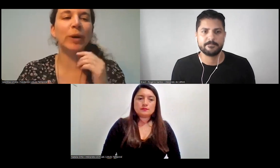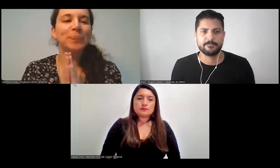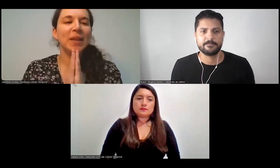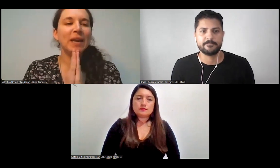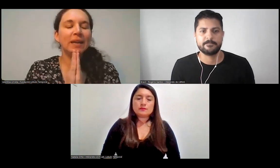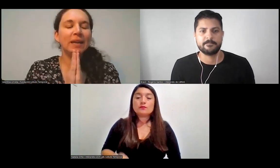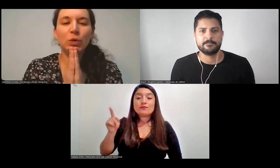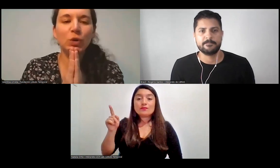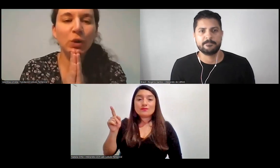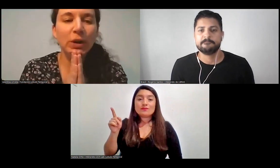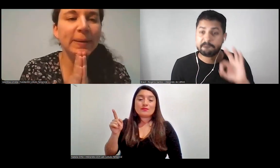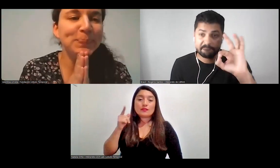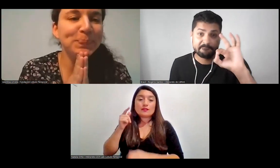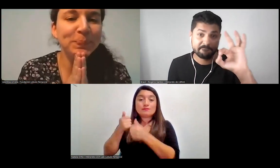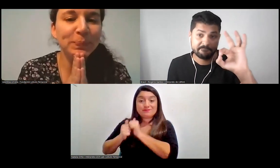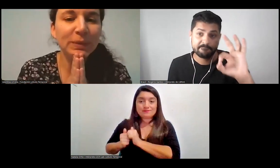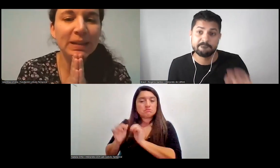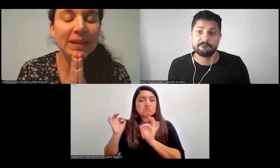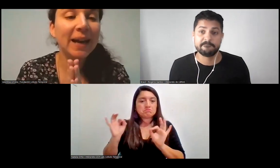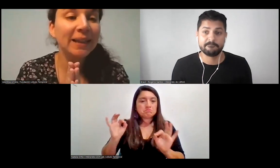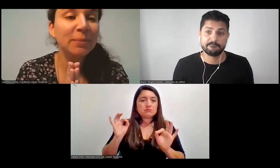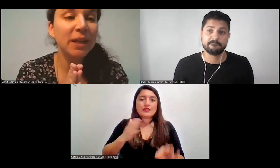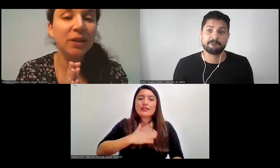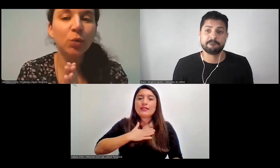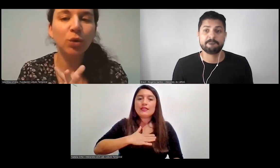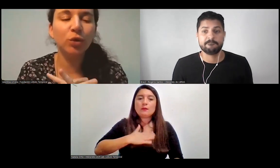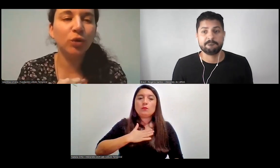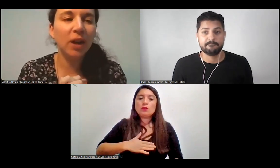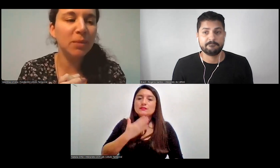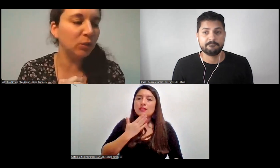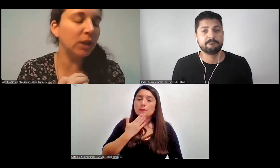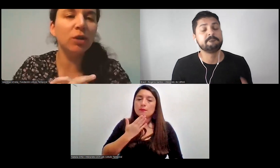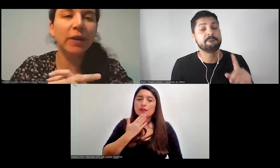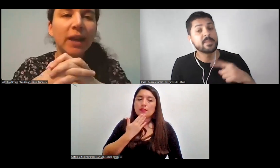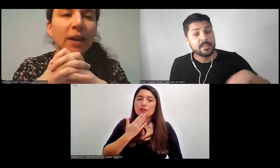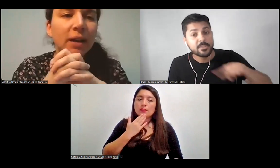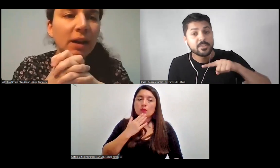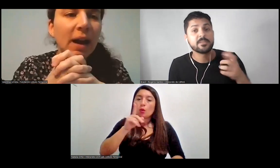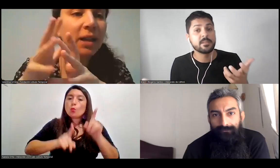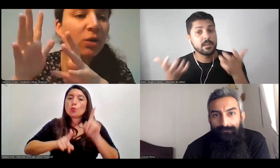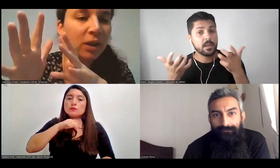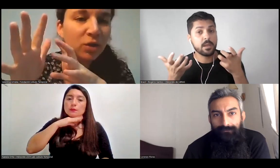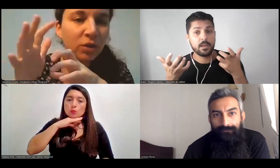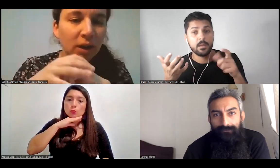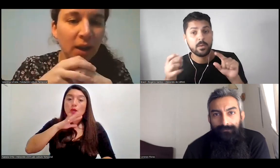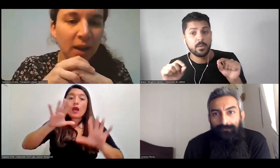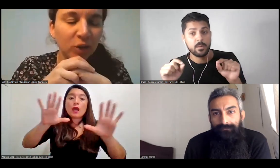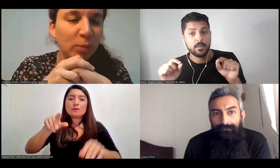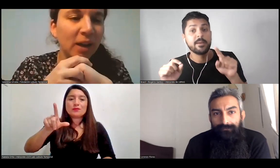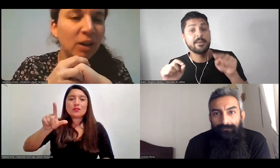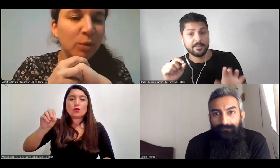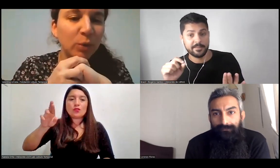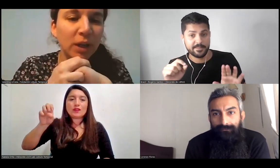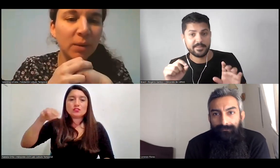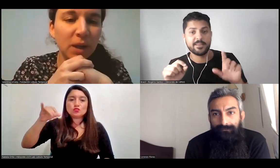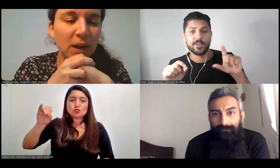parte. Súper. Queremos dejar también unos minutitos, ¿verdad? Ahí, Lorenzo, eso,